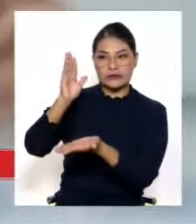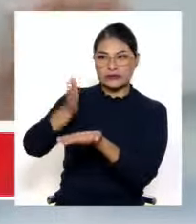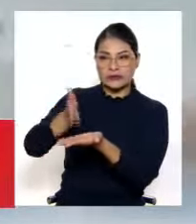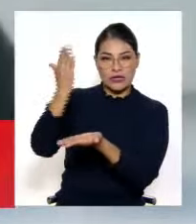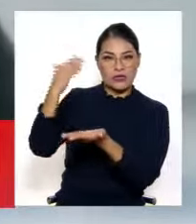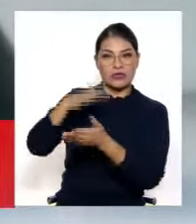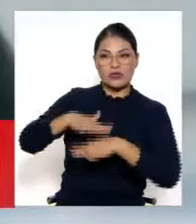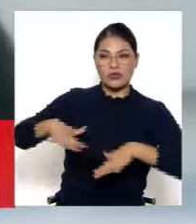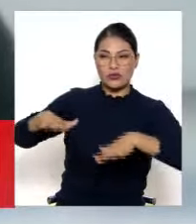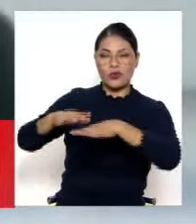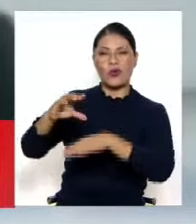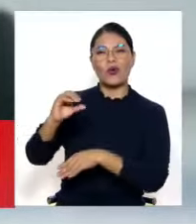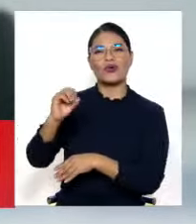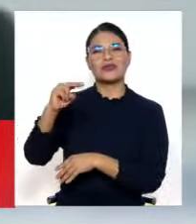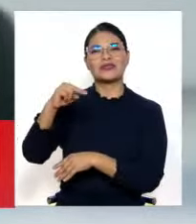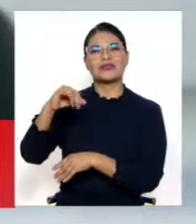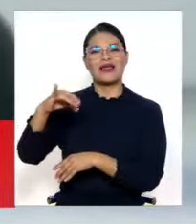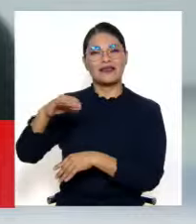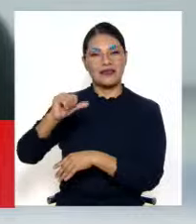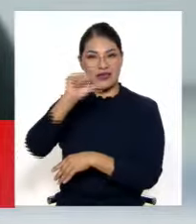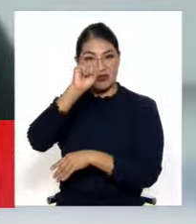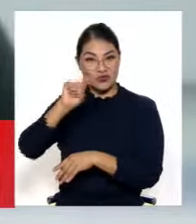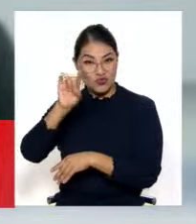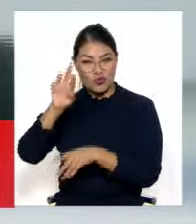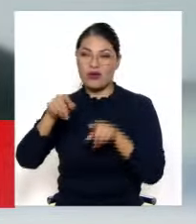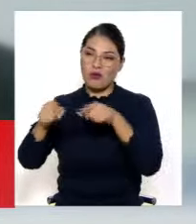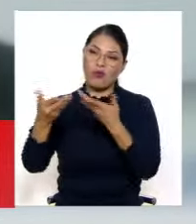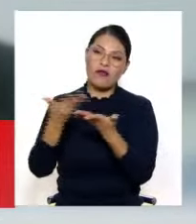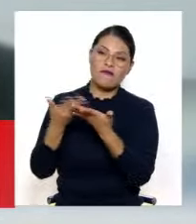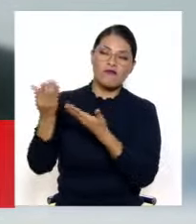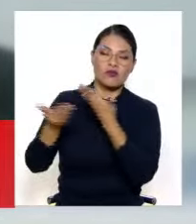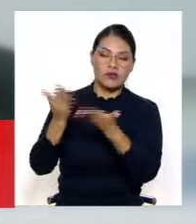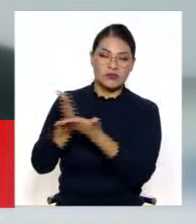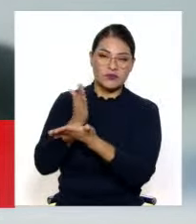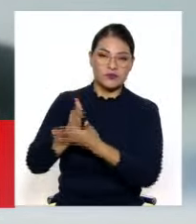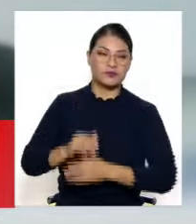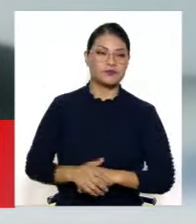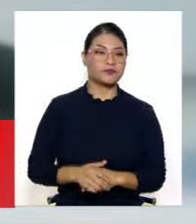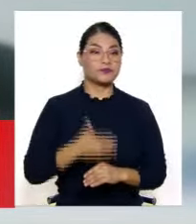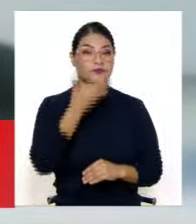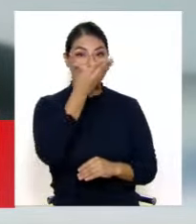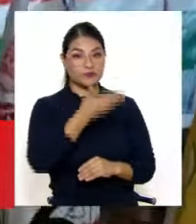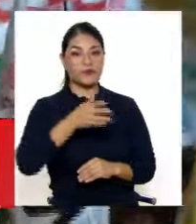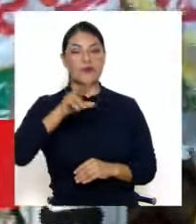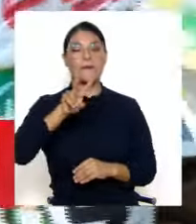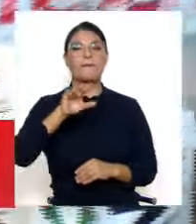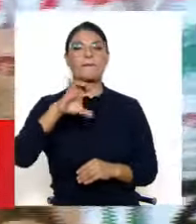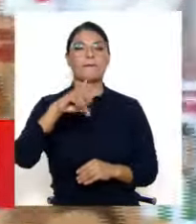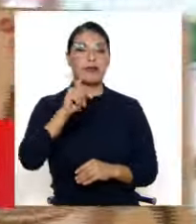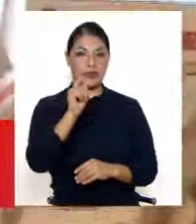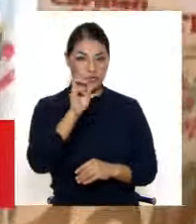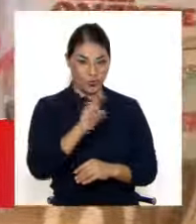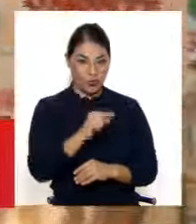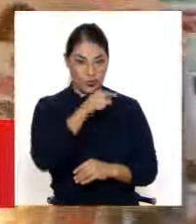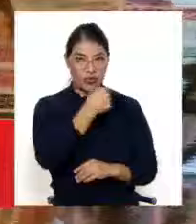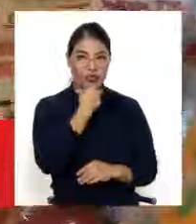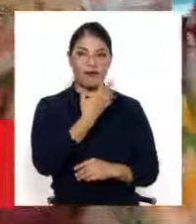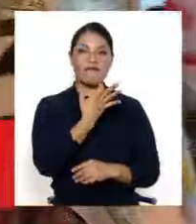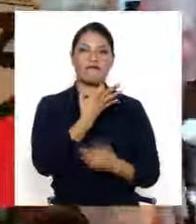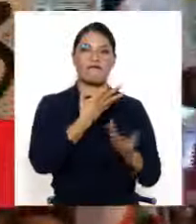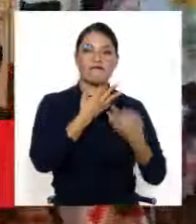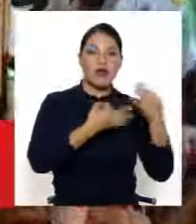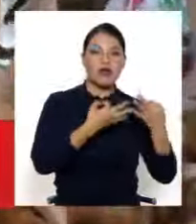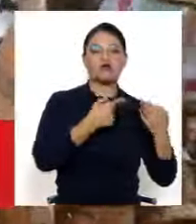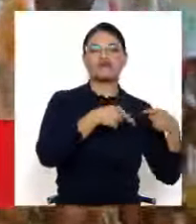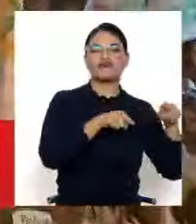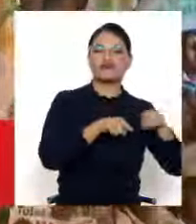el juez del cuarto juzgado de investigación preparatoria de la corte superior nacional Víctor zuñiga urd declaró fundado el requerimiento